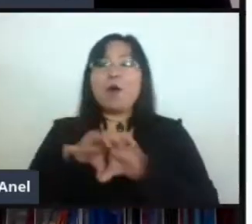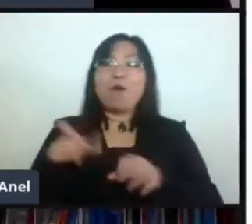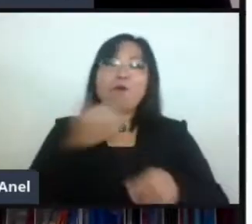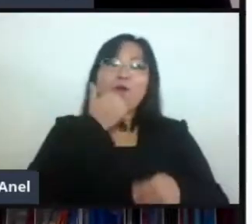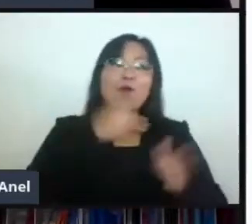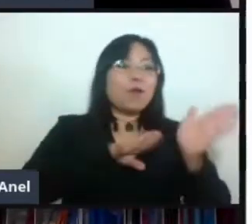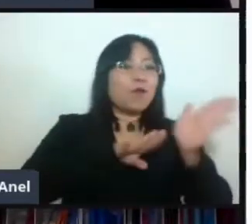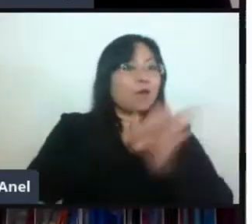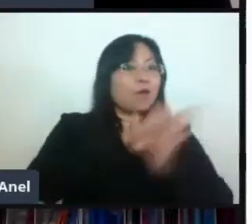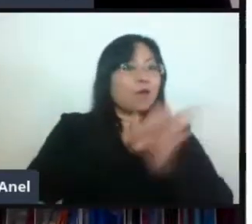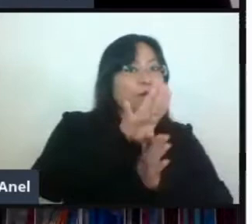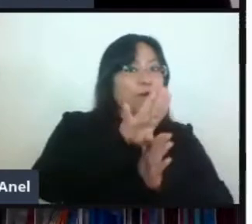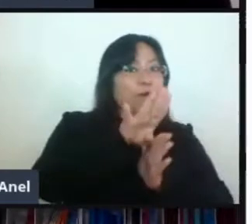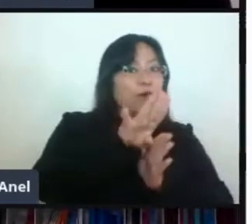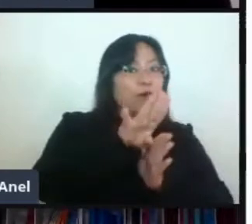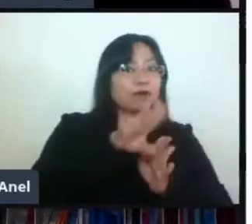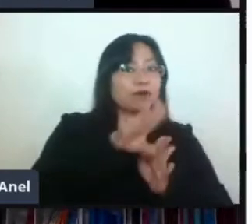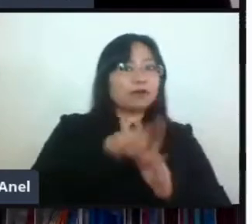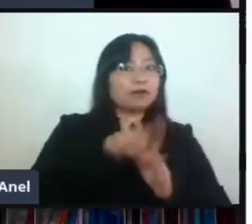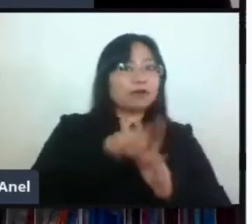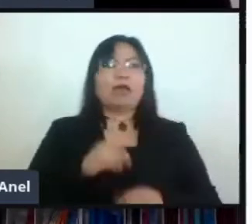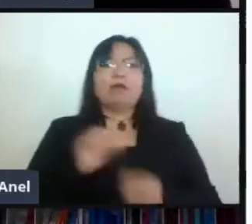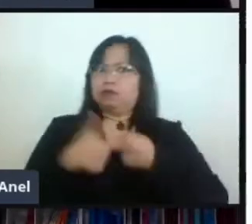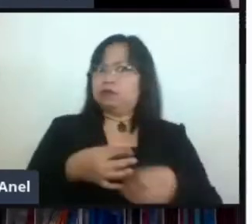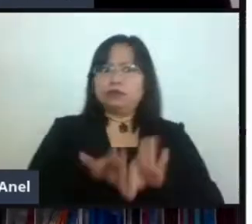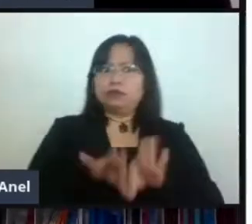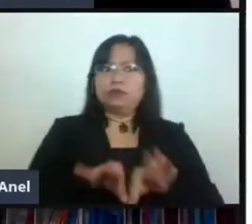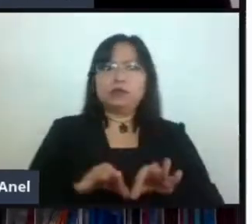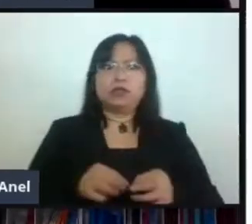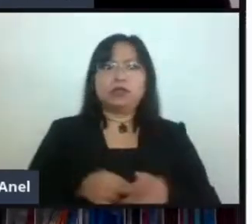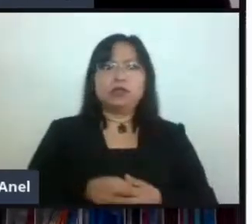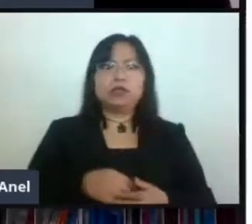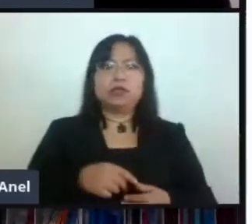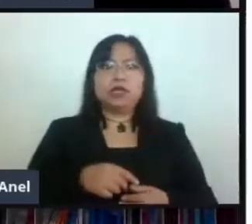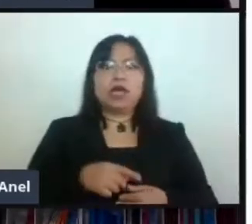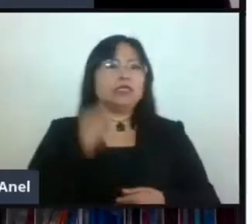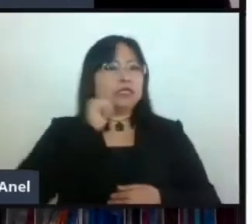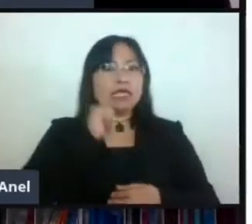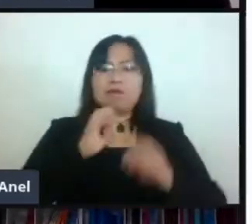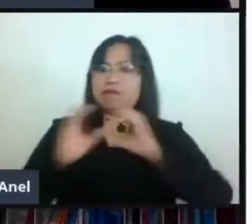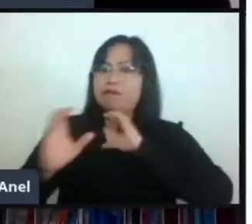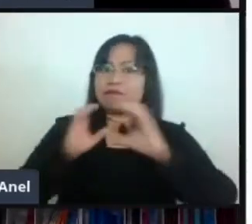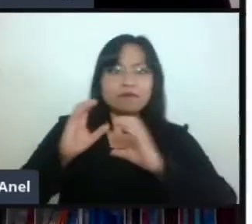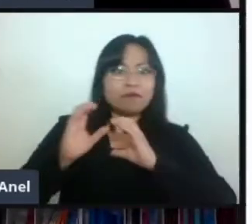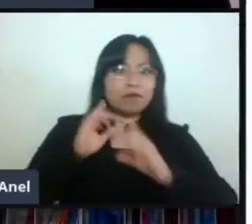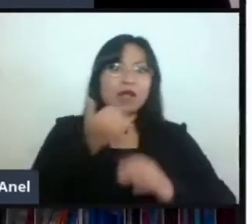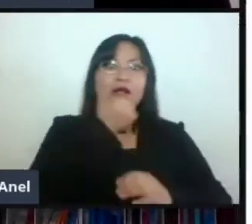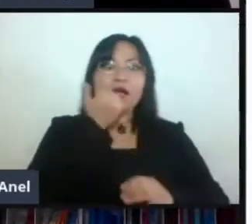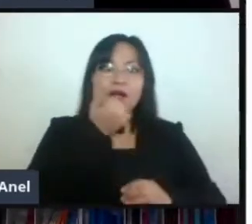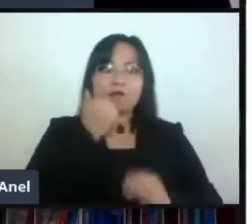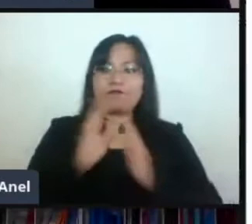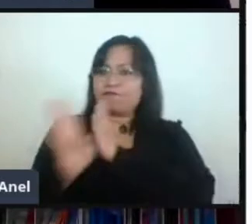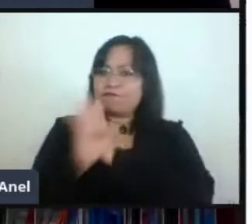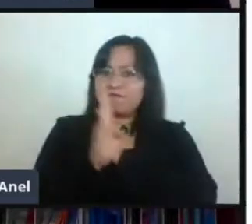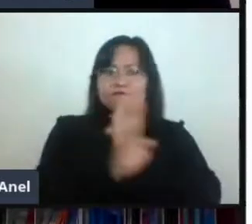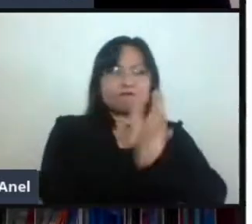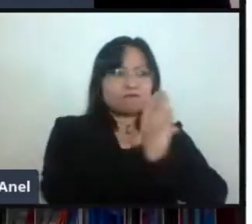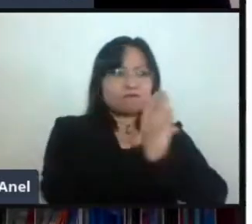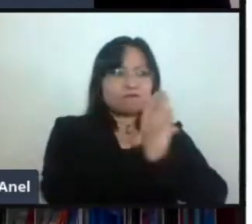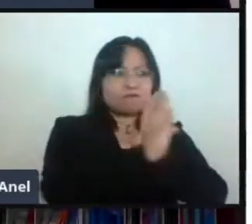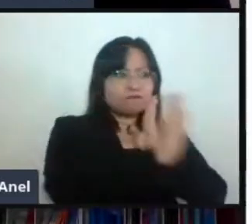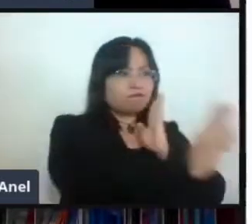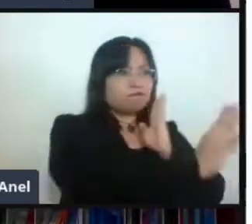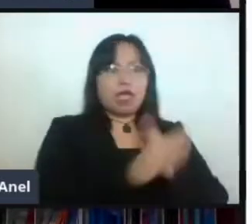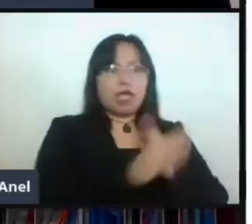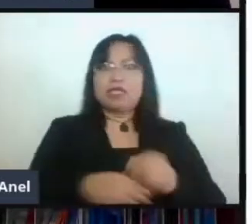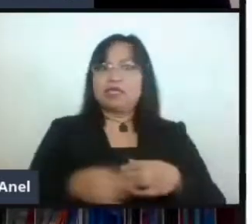retroalimentación es que mantiene viva la comunicación con el alumno. Y este componente refuerza